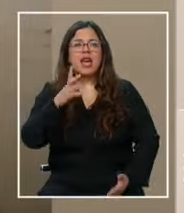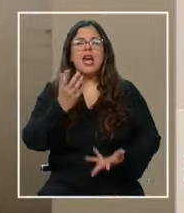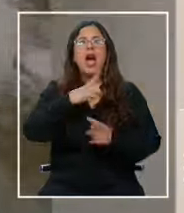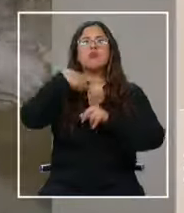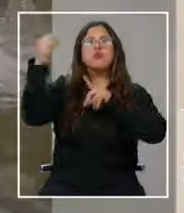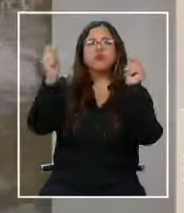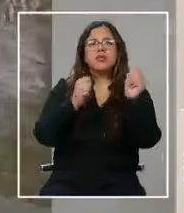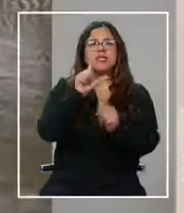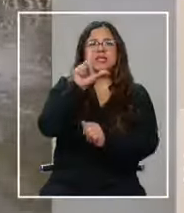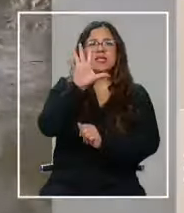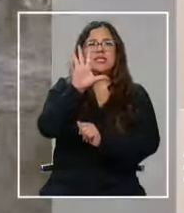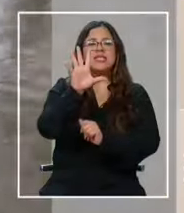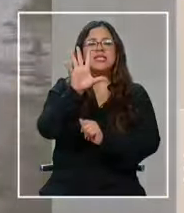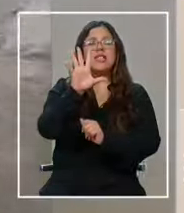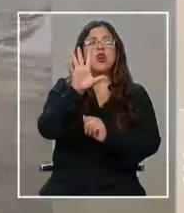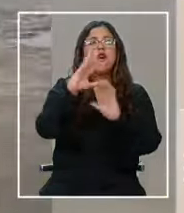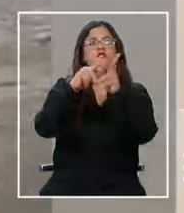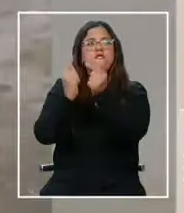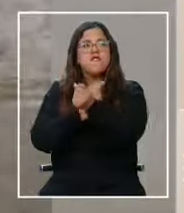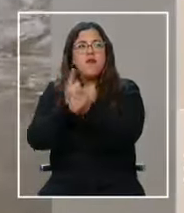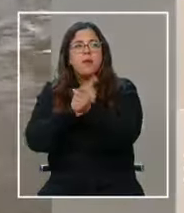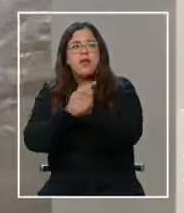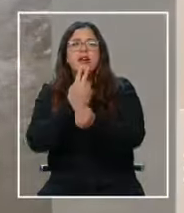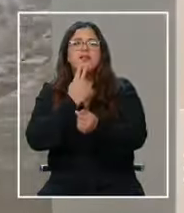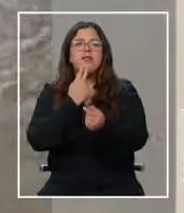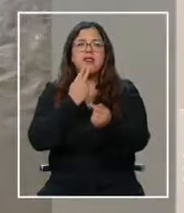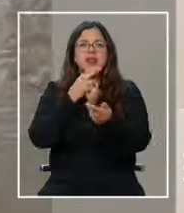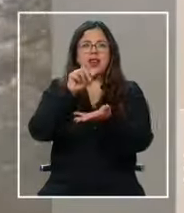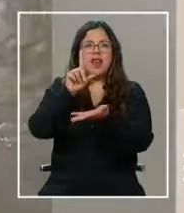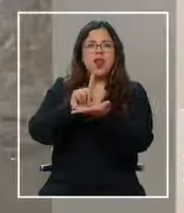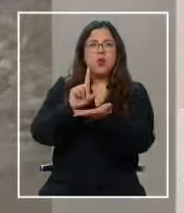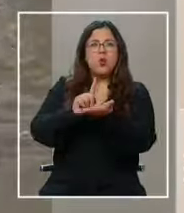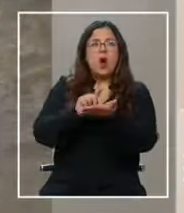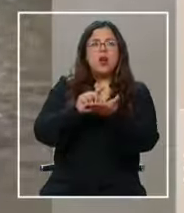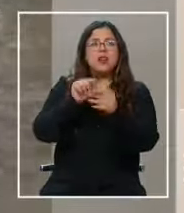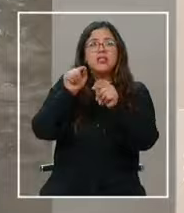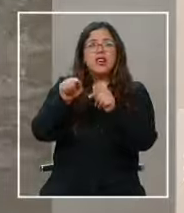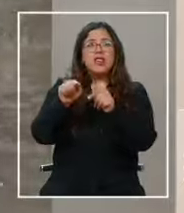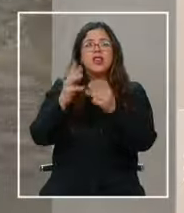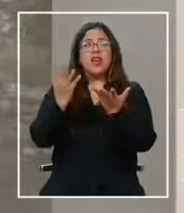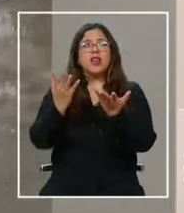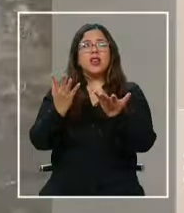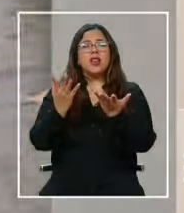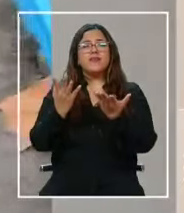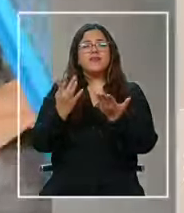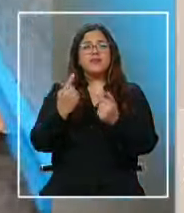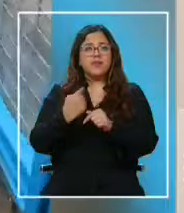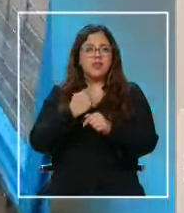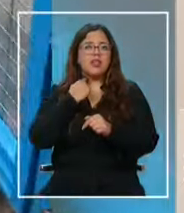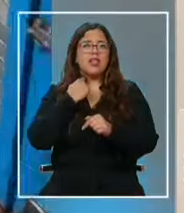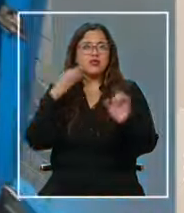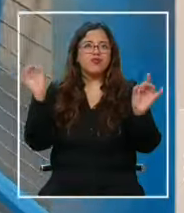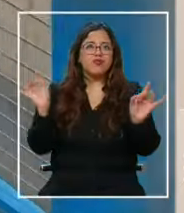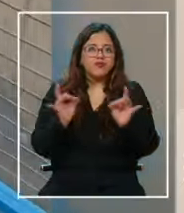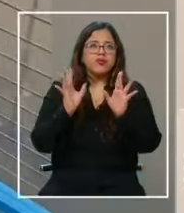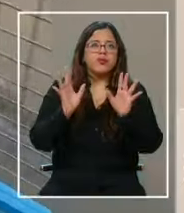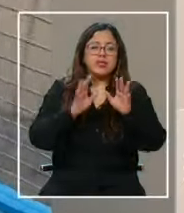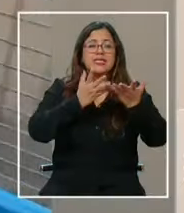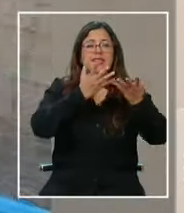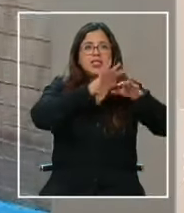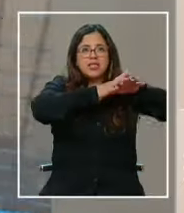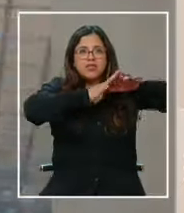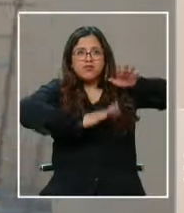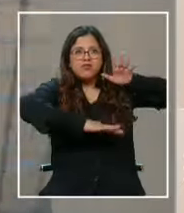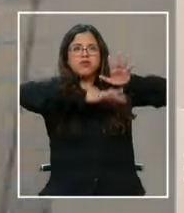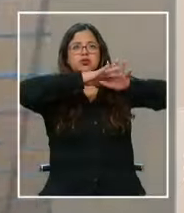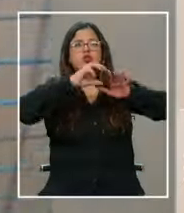cerca de 75 familias que están en este sector, que tienen amenaza directa por el desborde de este río. Sin embargo, solo